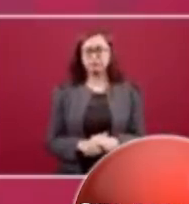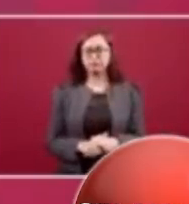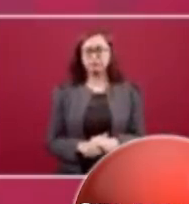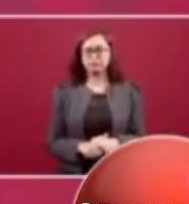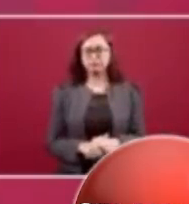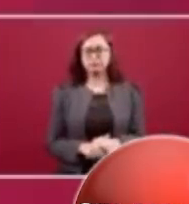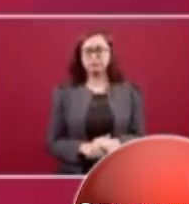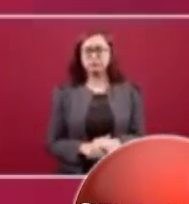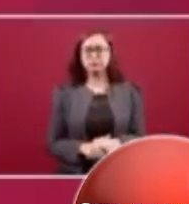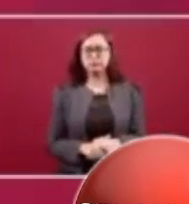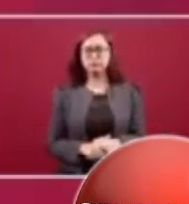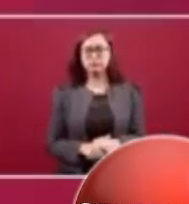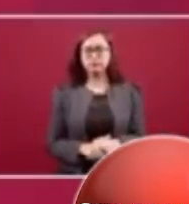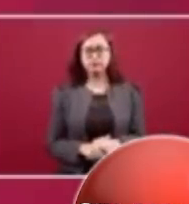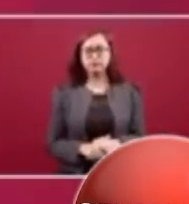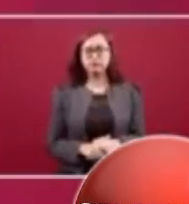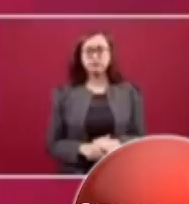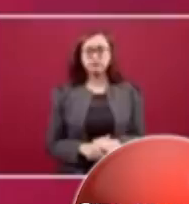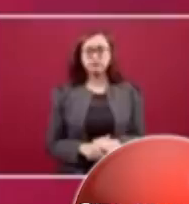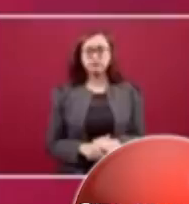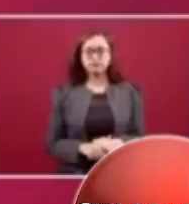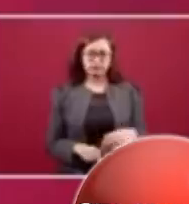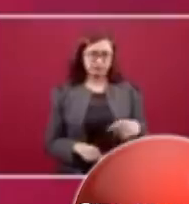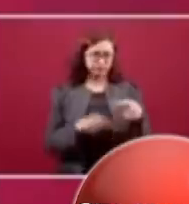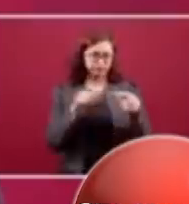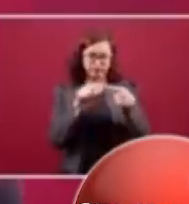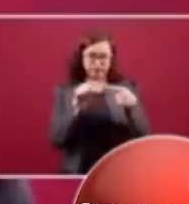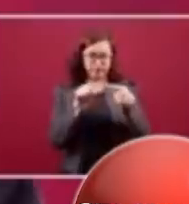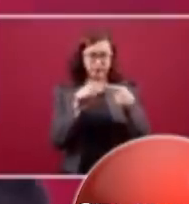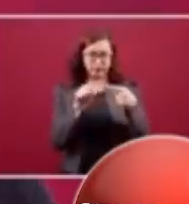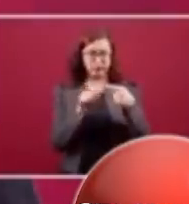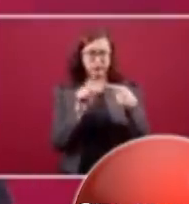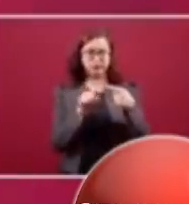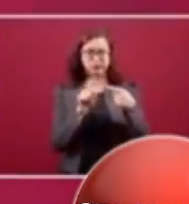Es mejor decir, ¿no?,